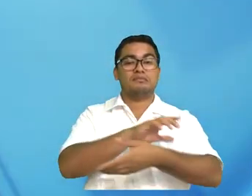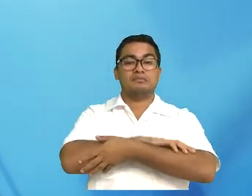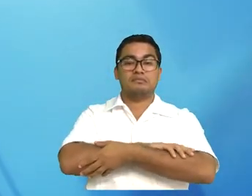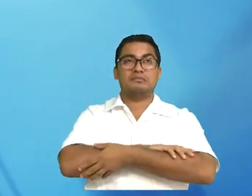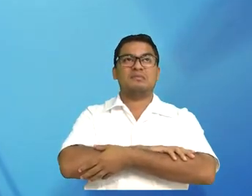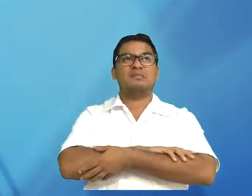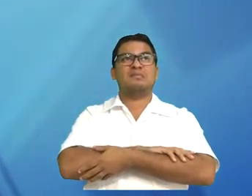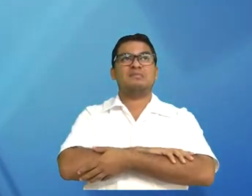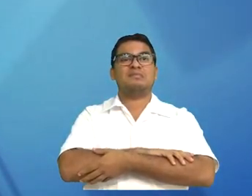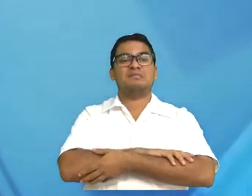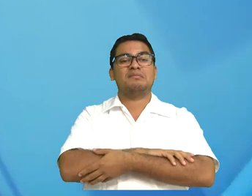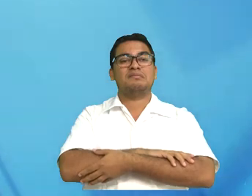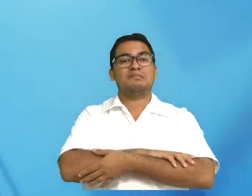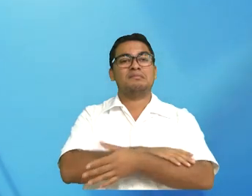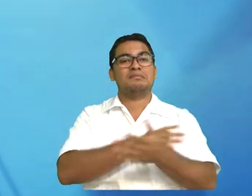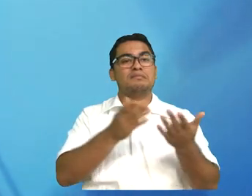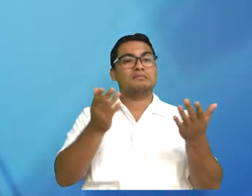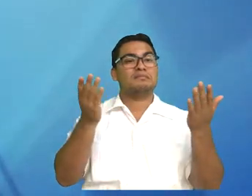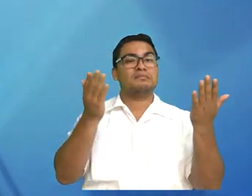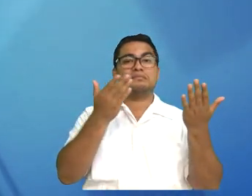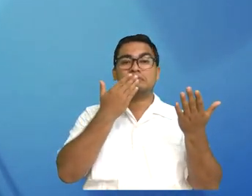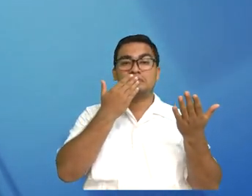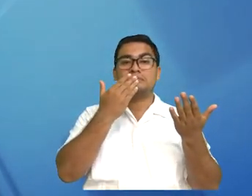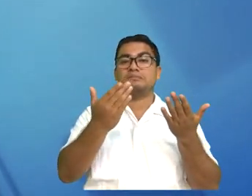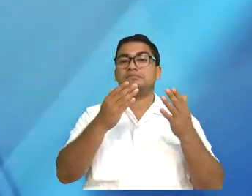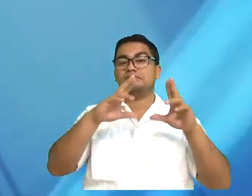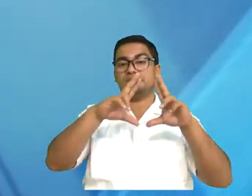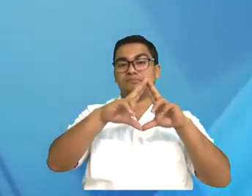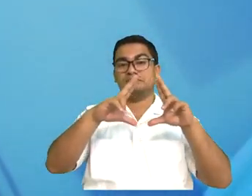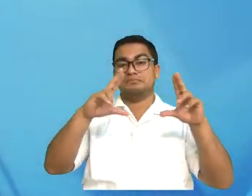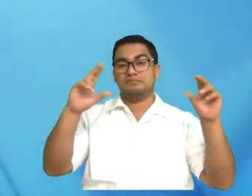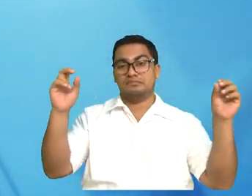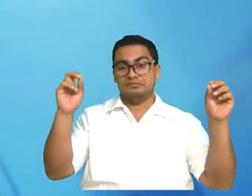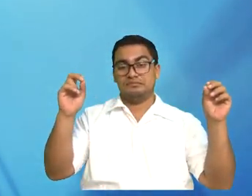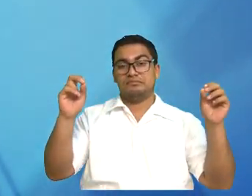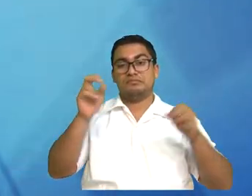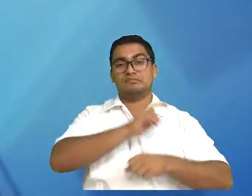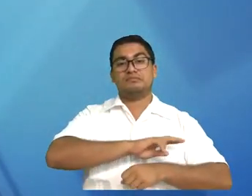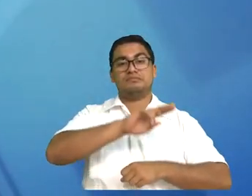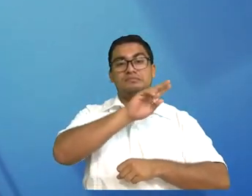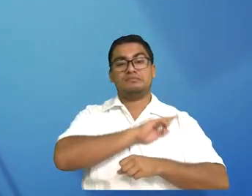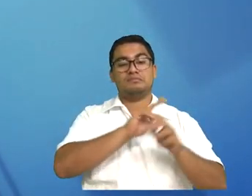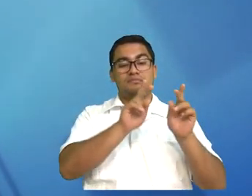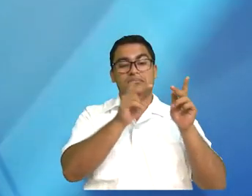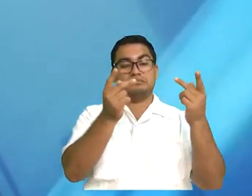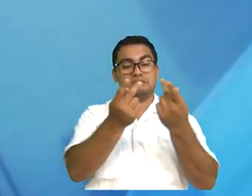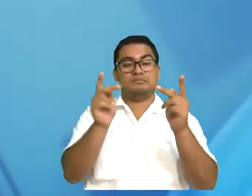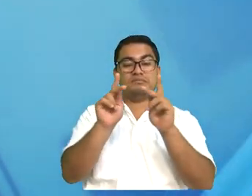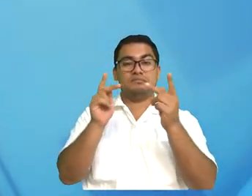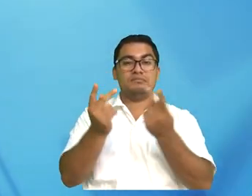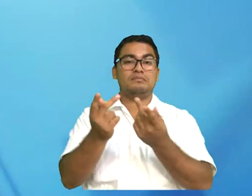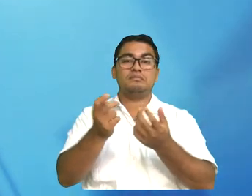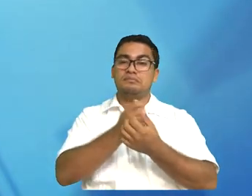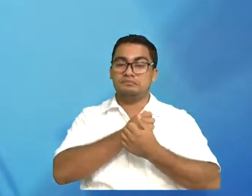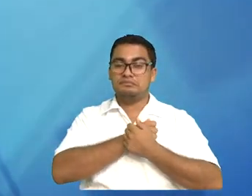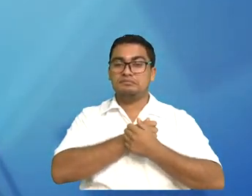fraternidad, en soberanía y democracia, valores que nuestros pueblos atesoran y